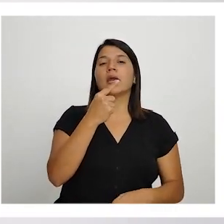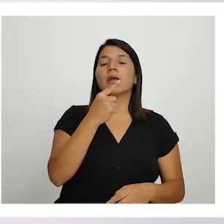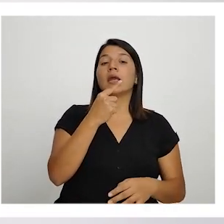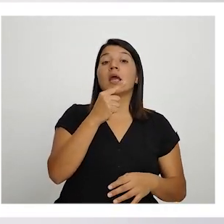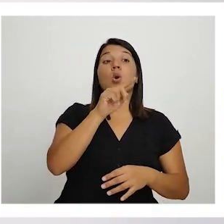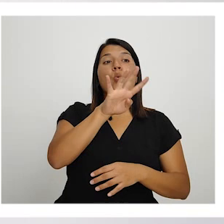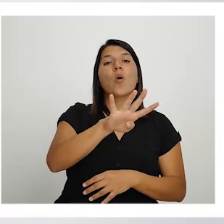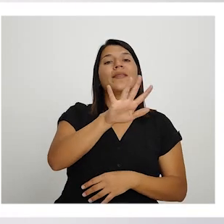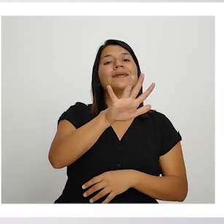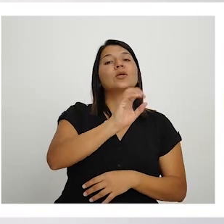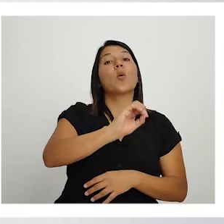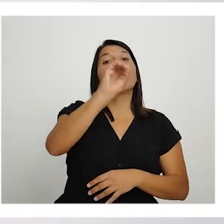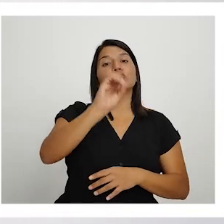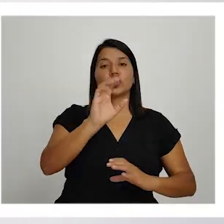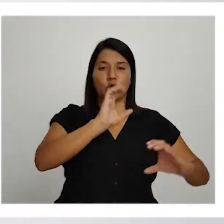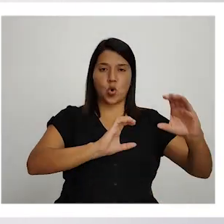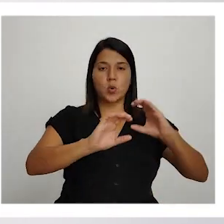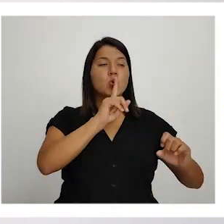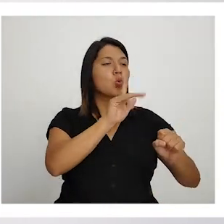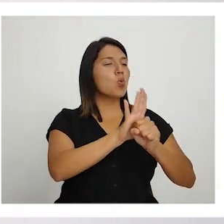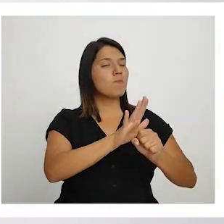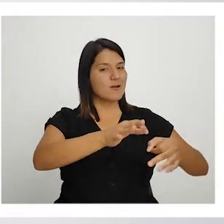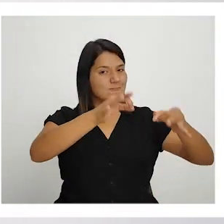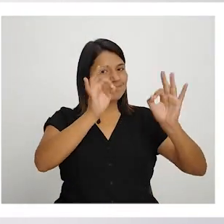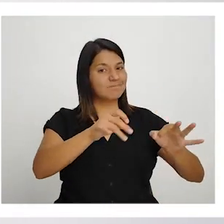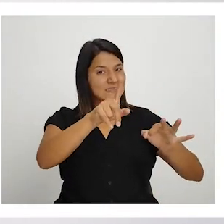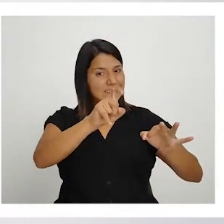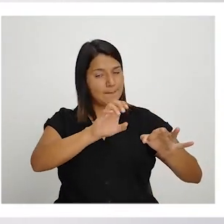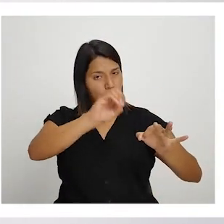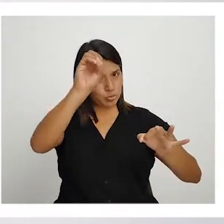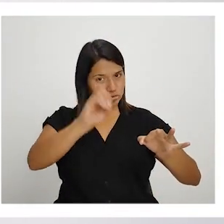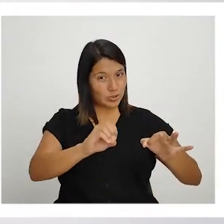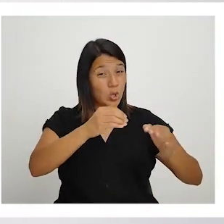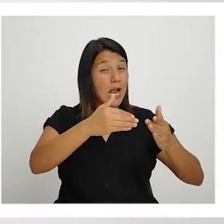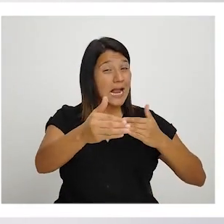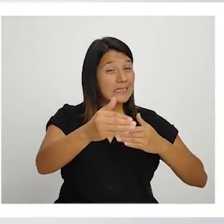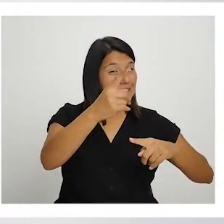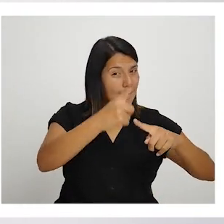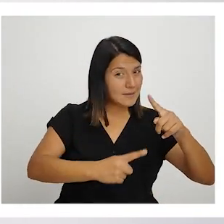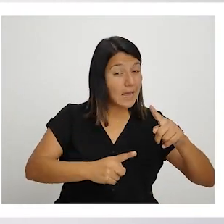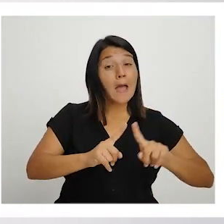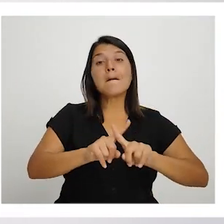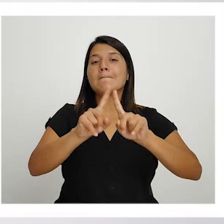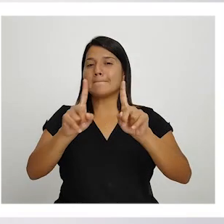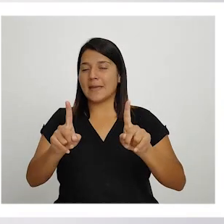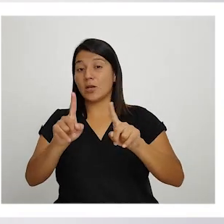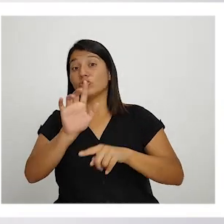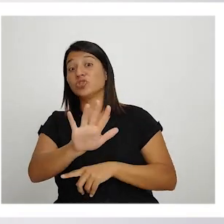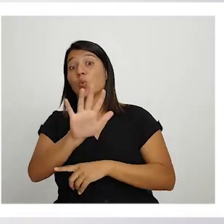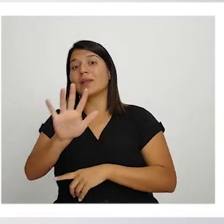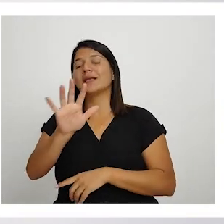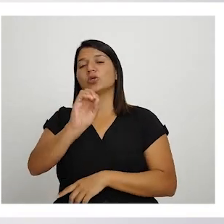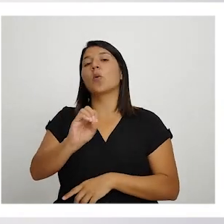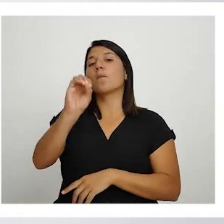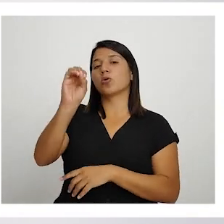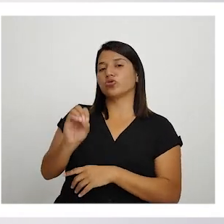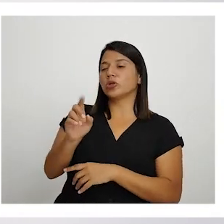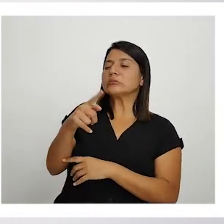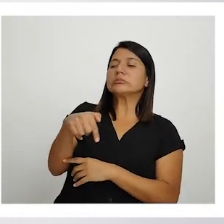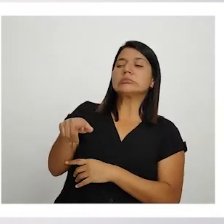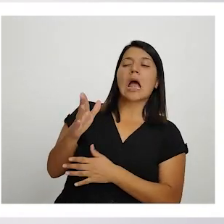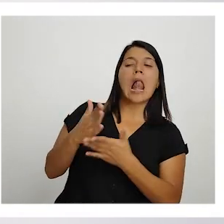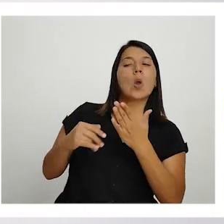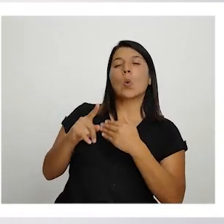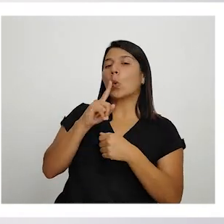el 45% de los comercios, casi la mitad. Pero en poquito más de la mitad, en el otro 55%, había algunos